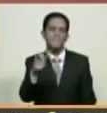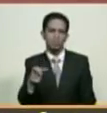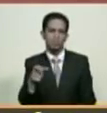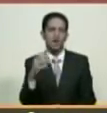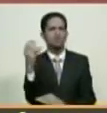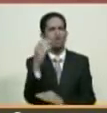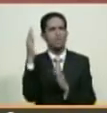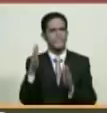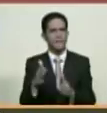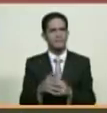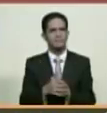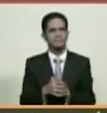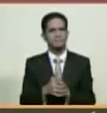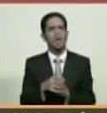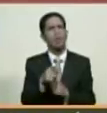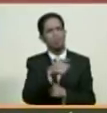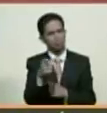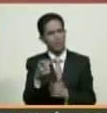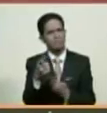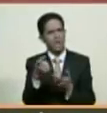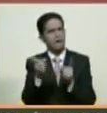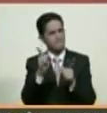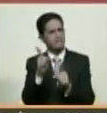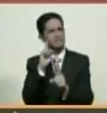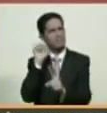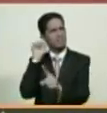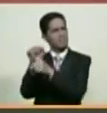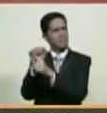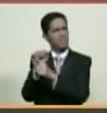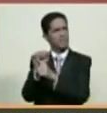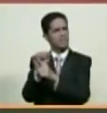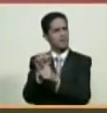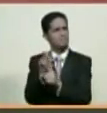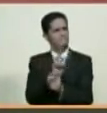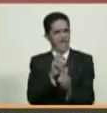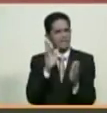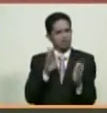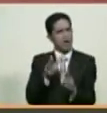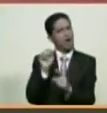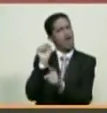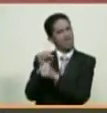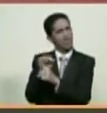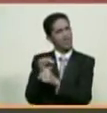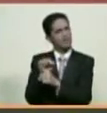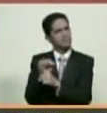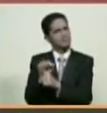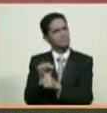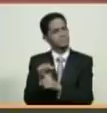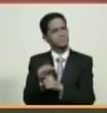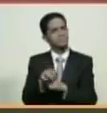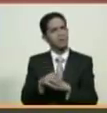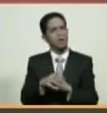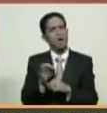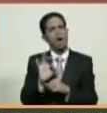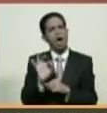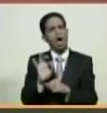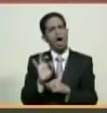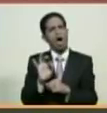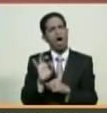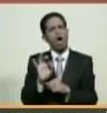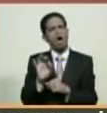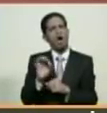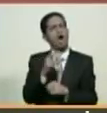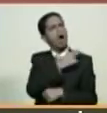si alguna vez han recibido un trato así por parte de un venezolano. Si alguna vez han sido discriminados en un hospital